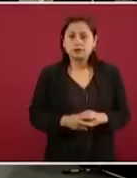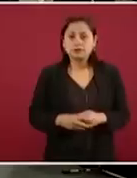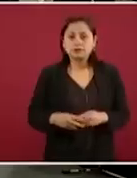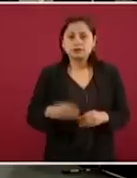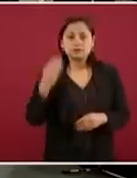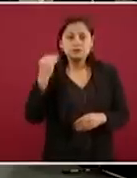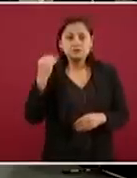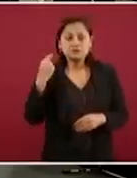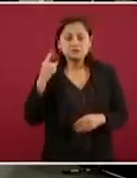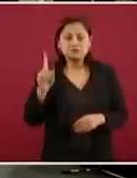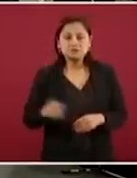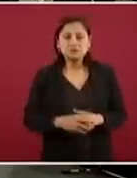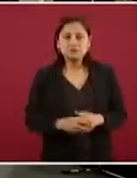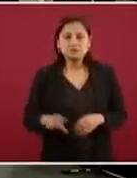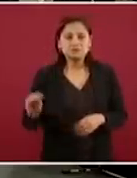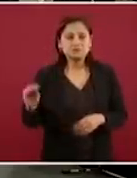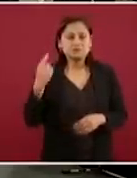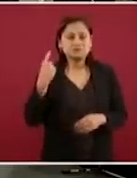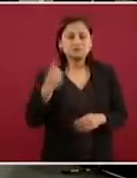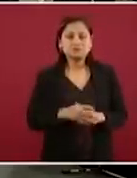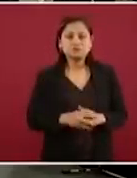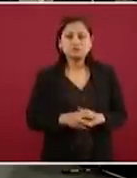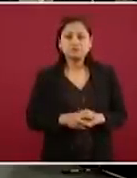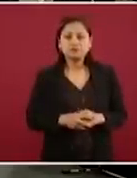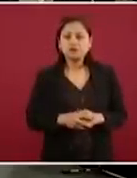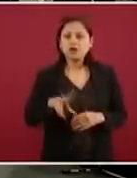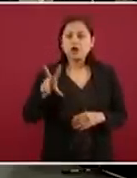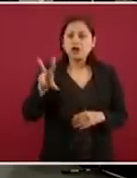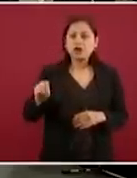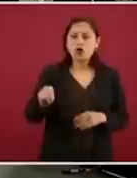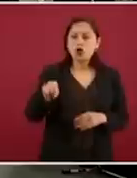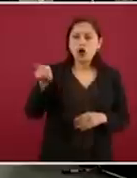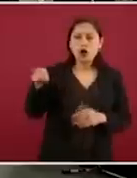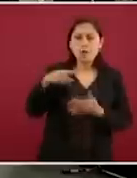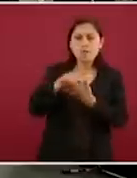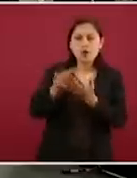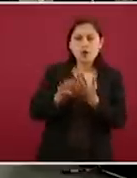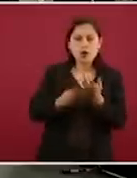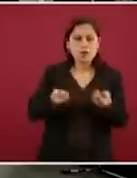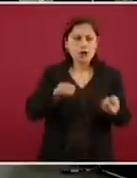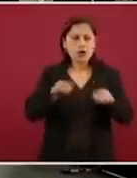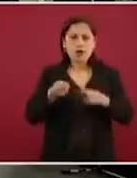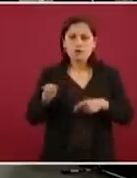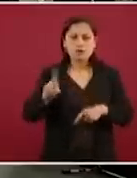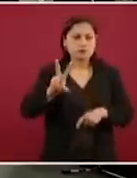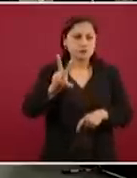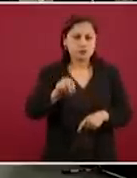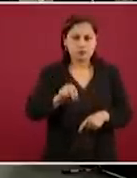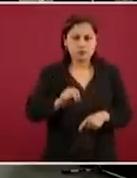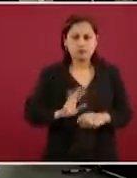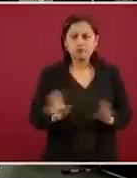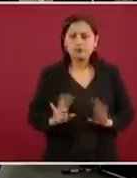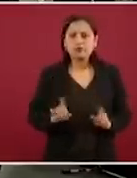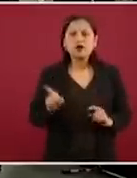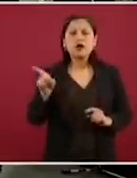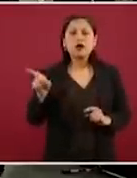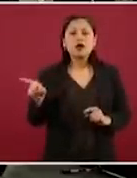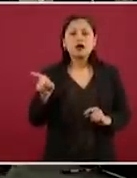de operación de los programas? La estrategia no, porque ellos no operan programas. Es más que nada